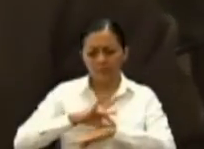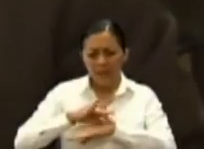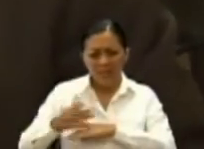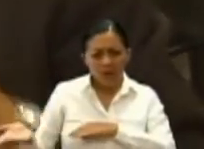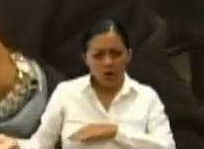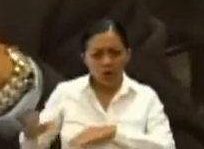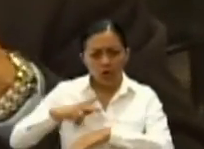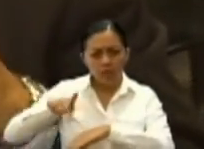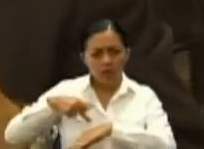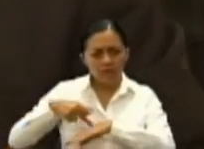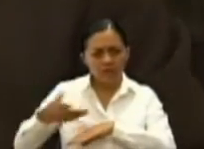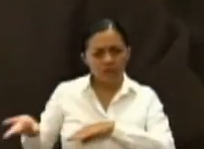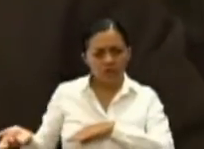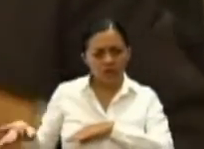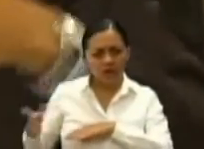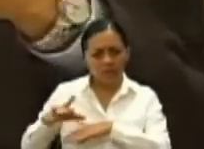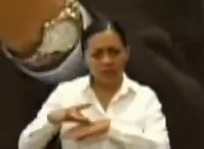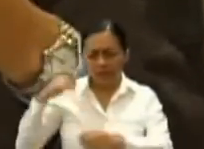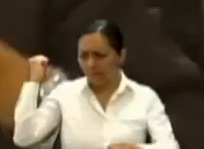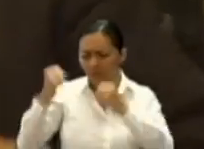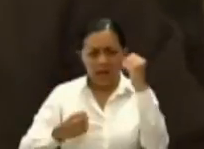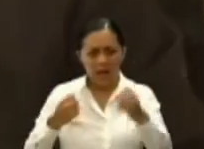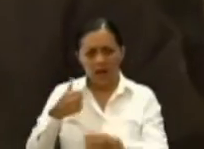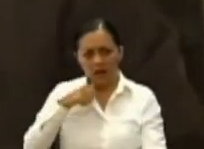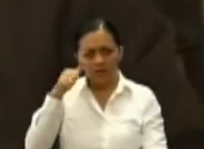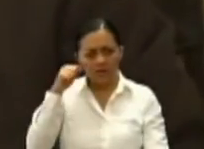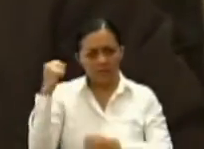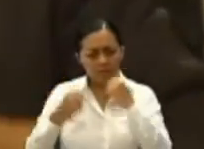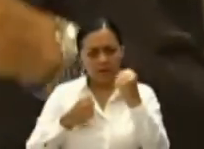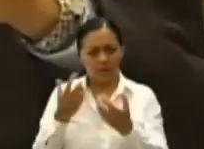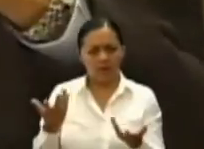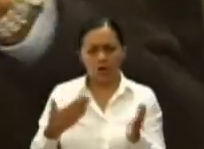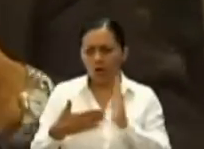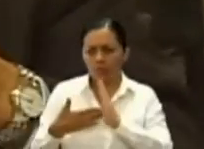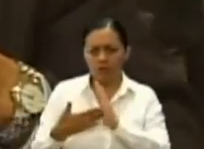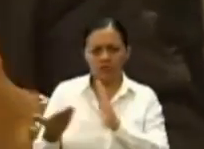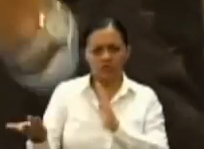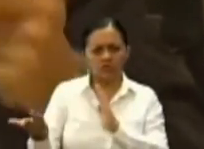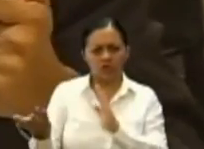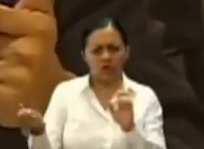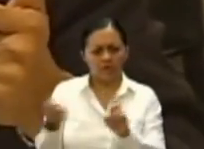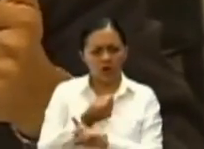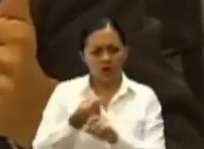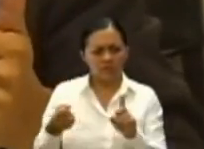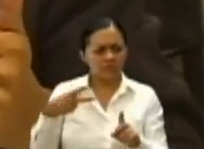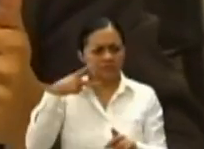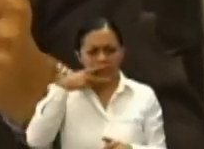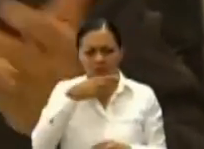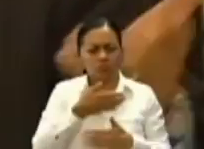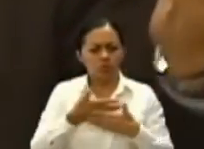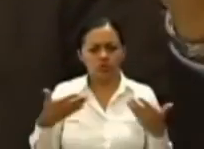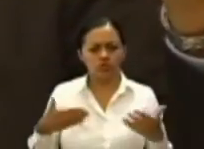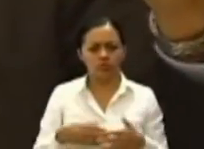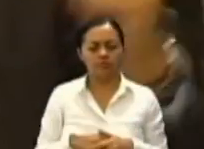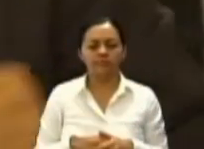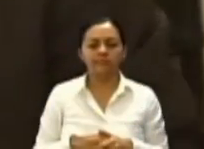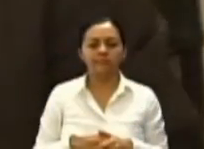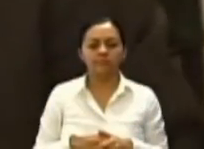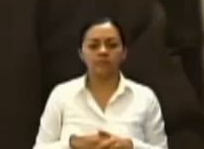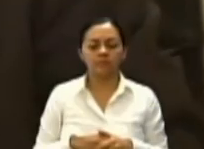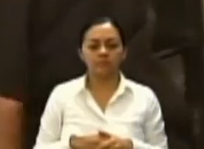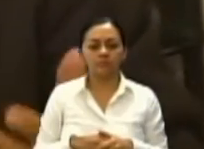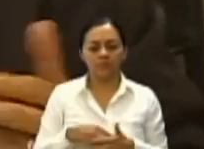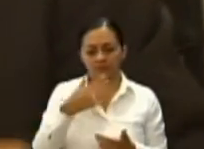mismo fue agredido esa es la clase de oposición que estamos enfrentando violenta mentirosa que falsea la verdad